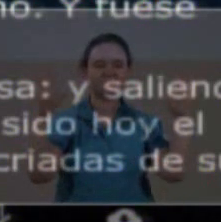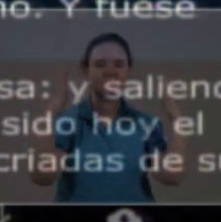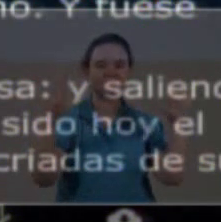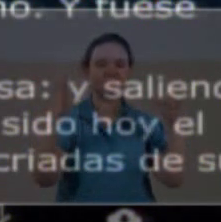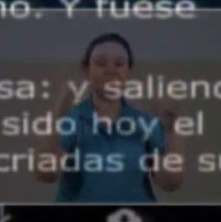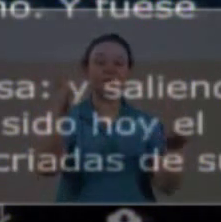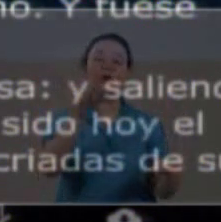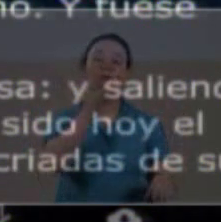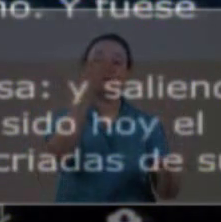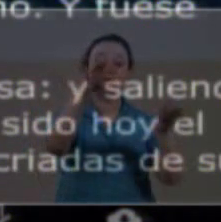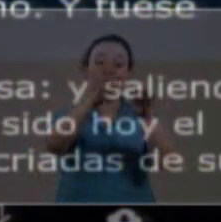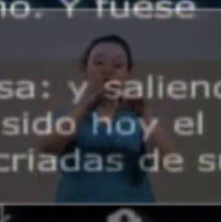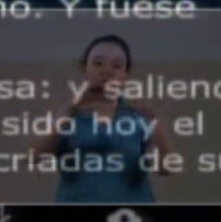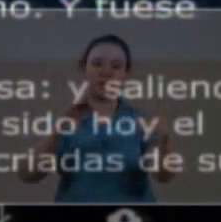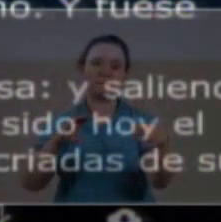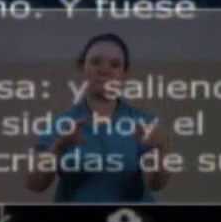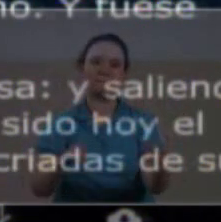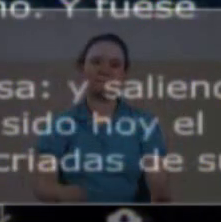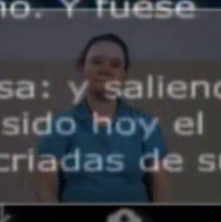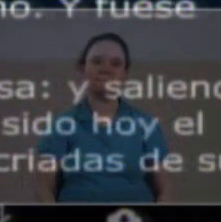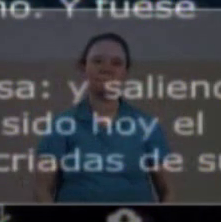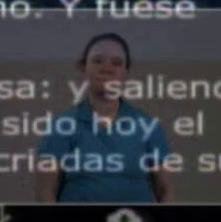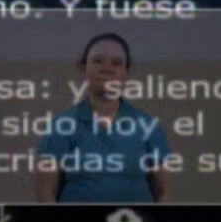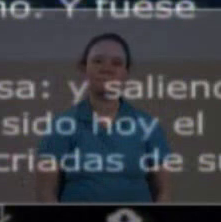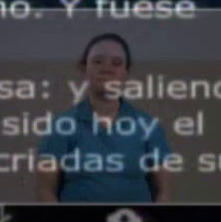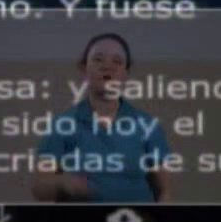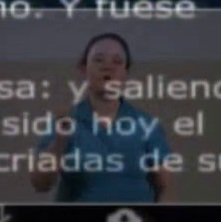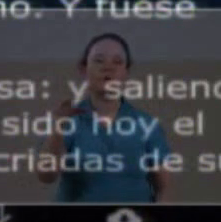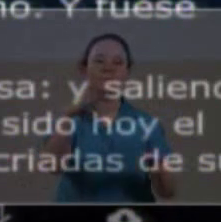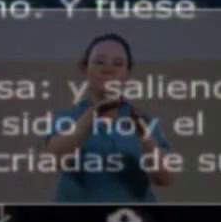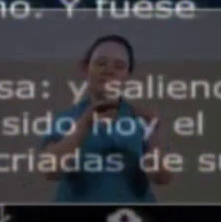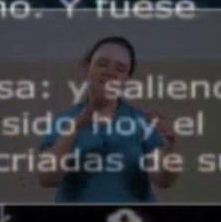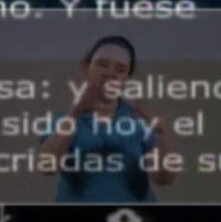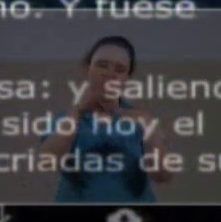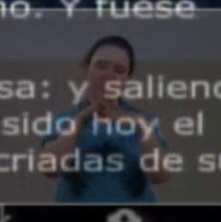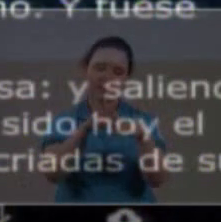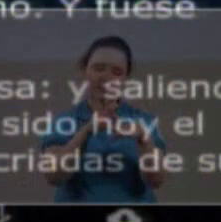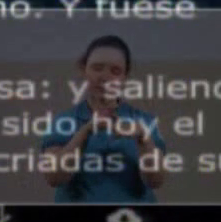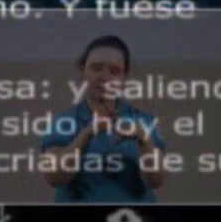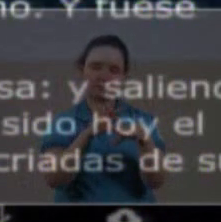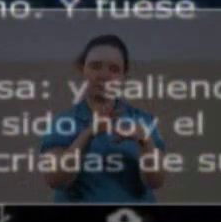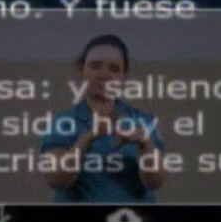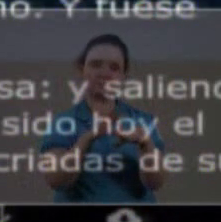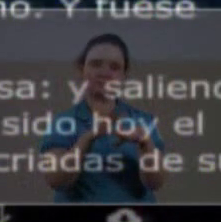Una torta de pan, un pedazo de carne.